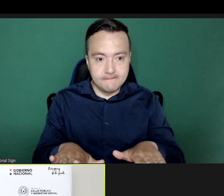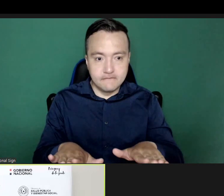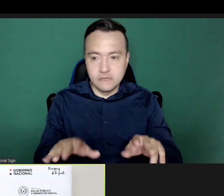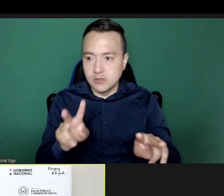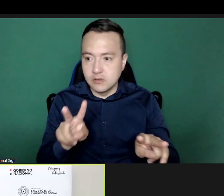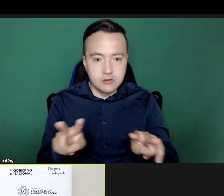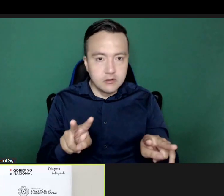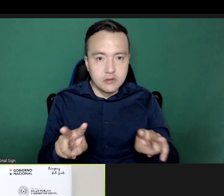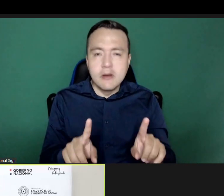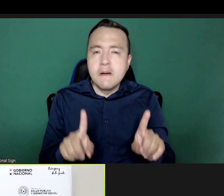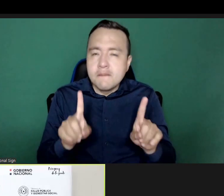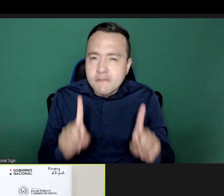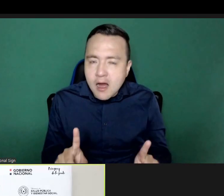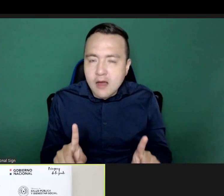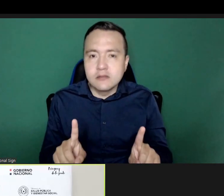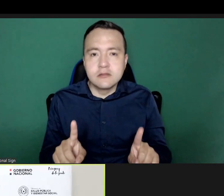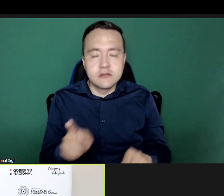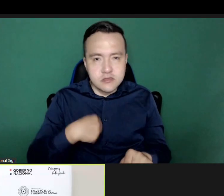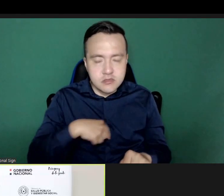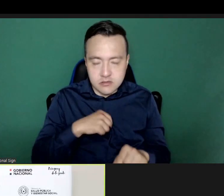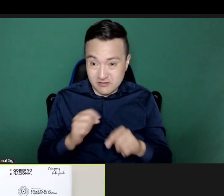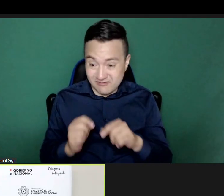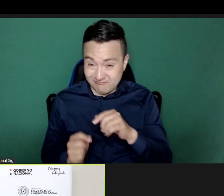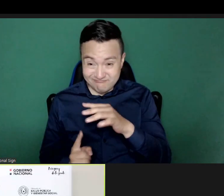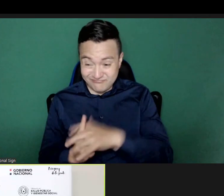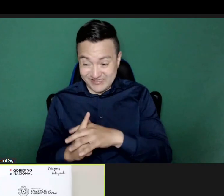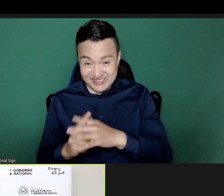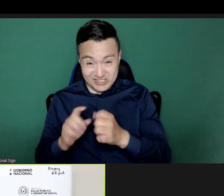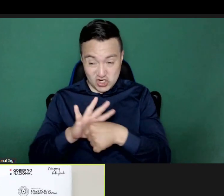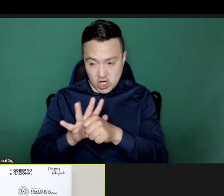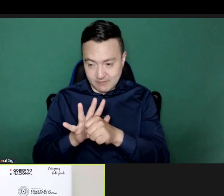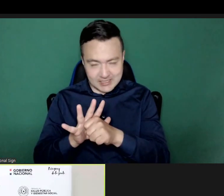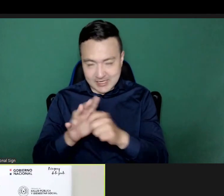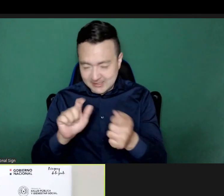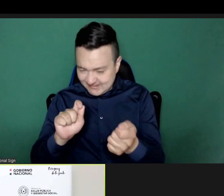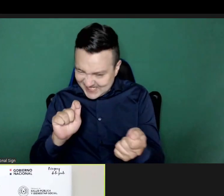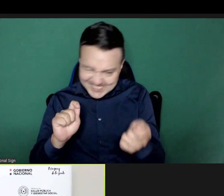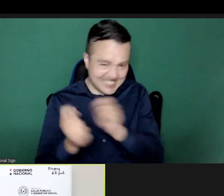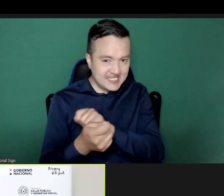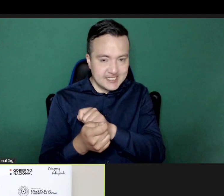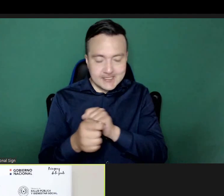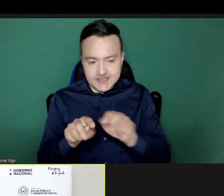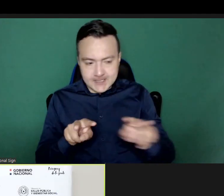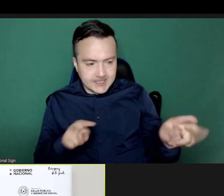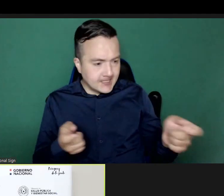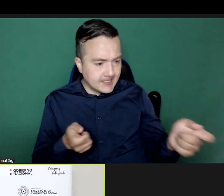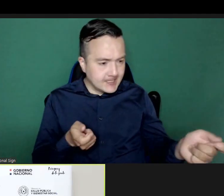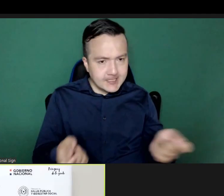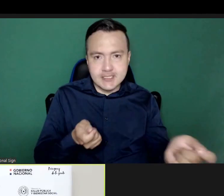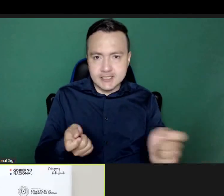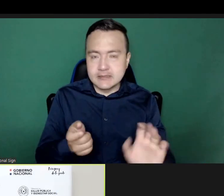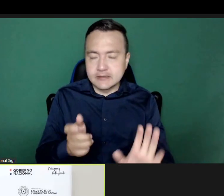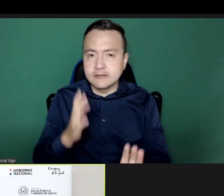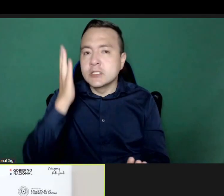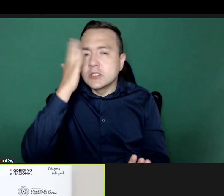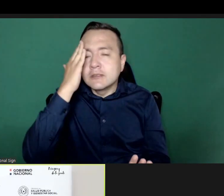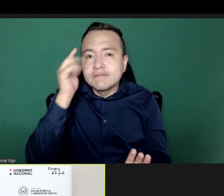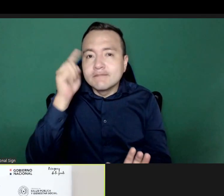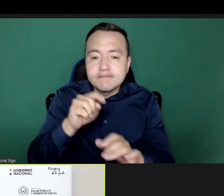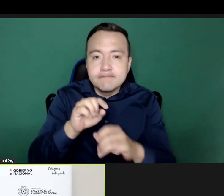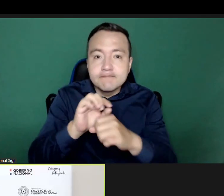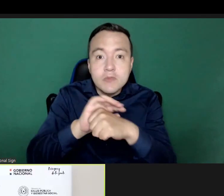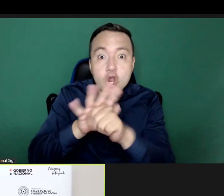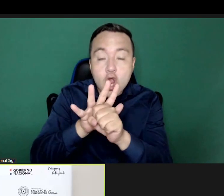que pudimos dar la vuelta a eso. Creo que la pandemia ha puesto, ha priorizado, ha puesto el ojo en